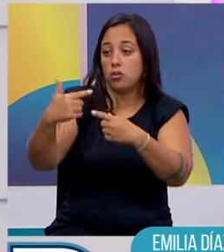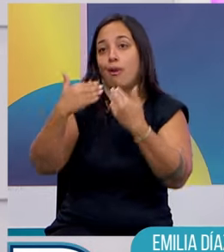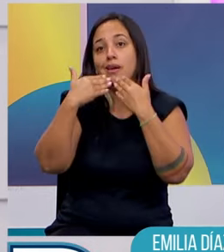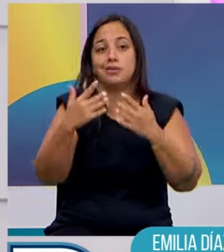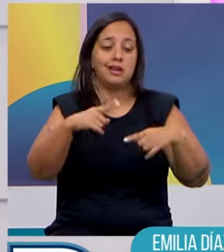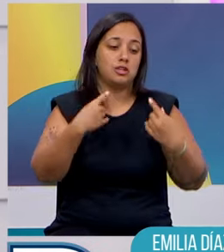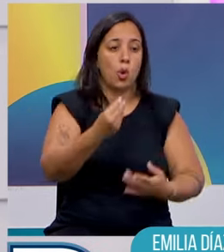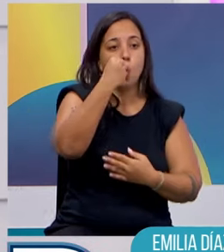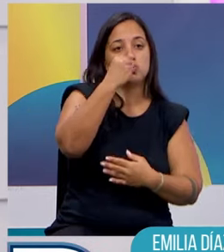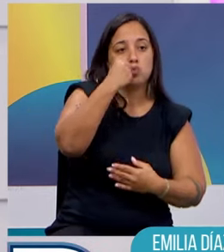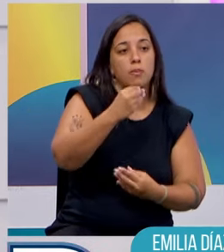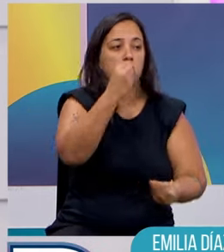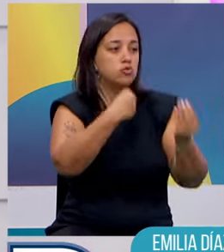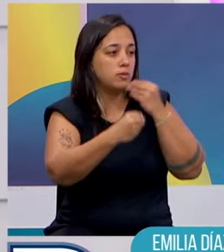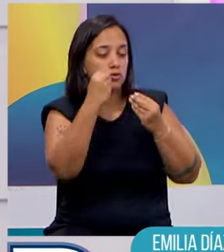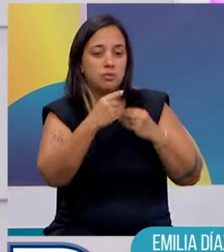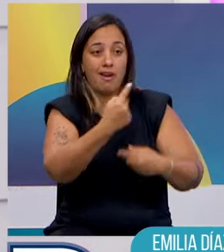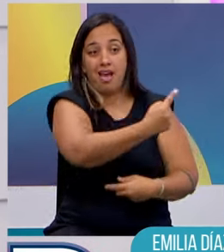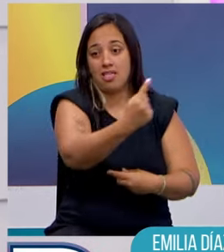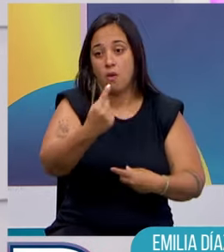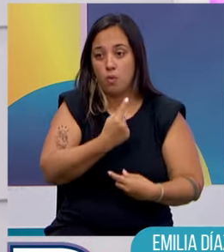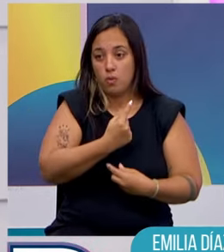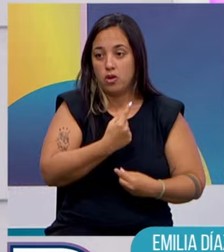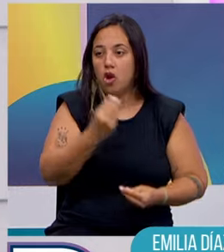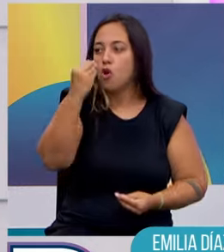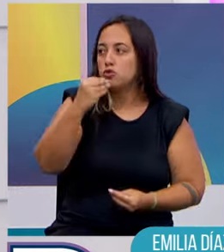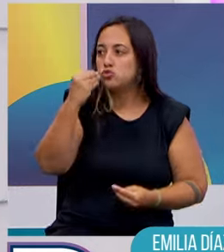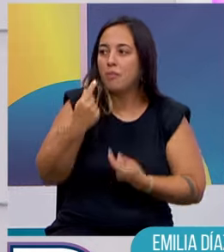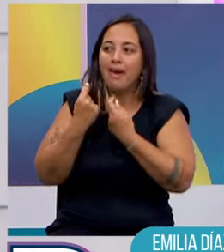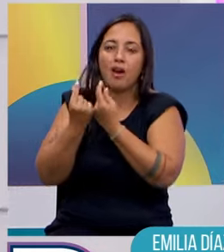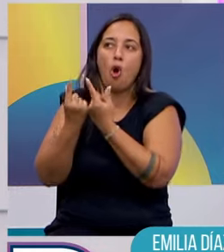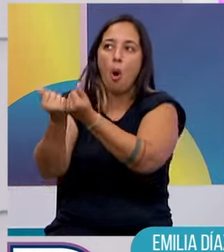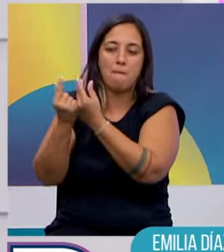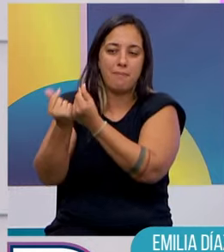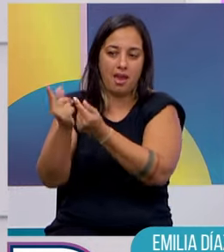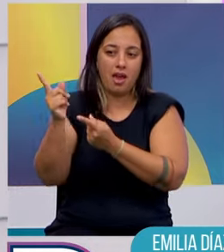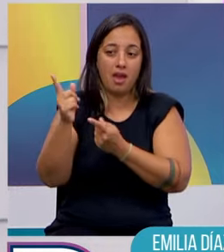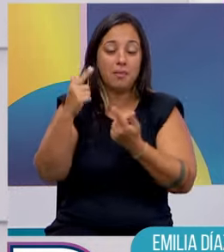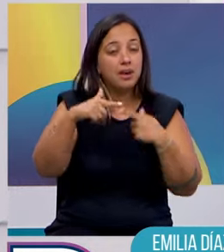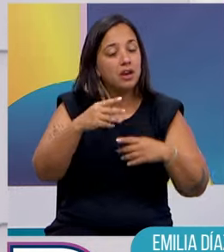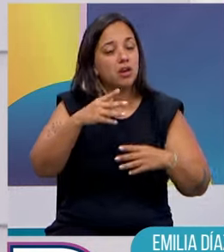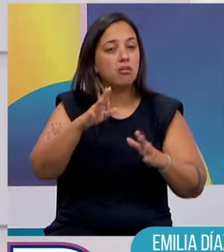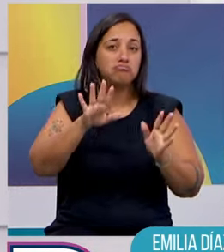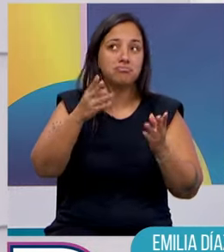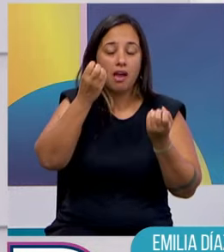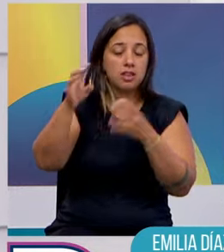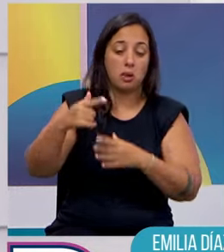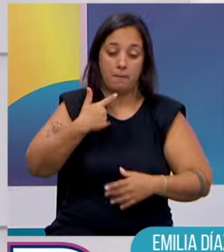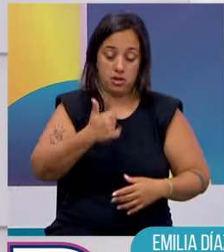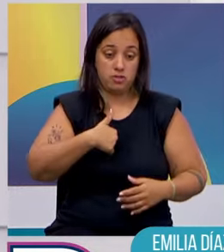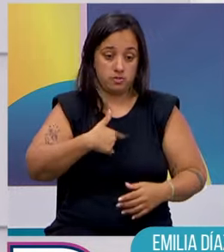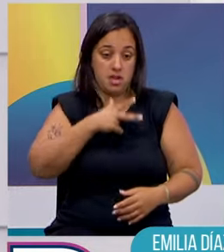lo que consumo yo. Obvio. Si cada uno de nosotros empieza con un pequeño cambio, apenas de conciencia, qué sé yo, yo a mis hijos le